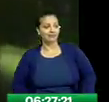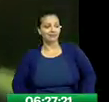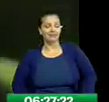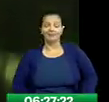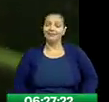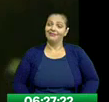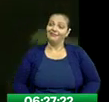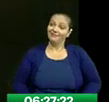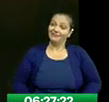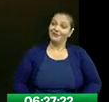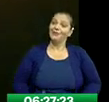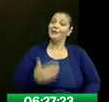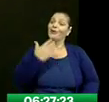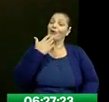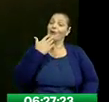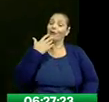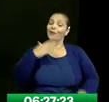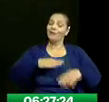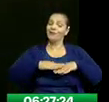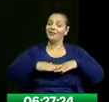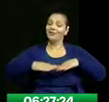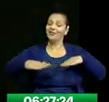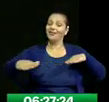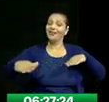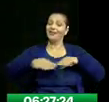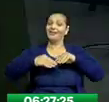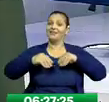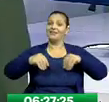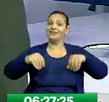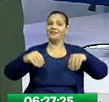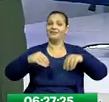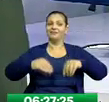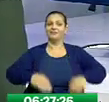terrestre, me gustó esa. Claro, sí. La corteza terrestre. Ya, sí.